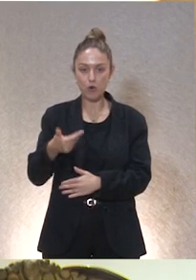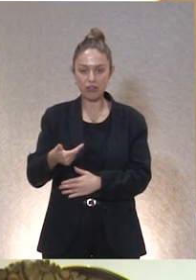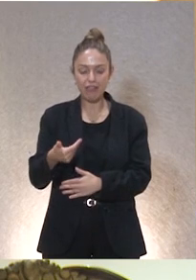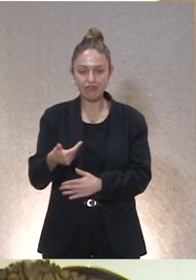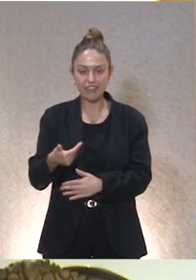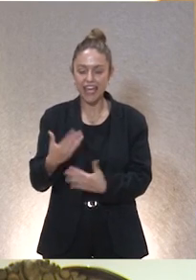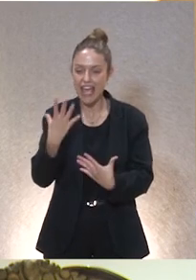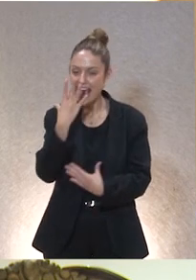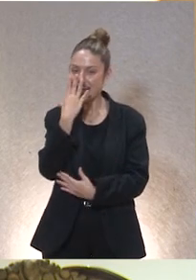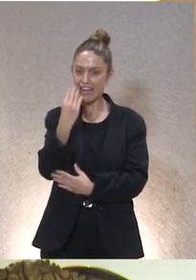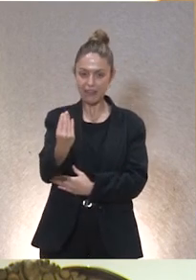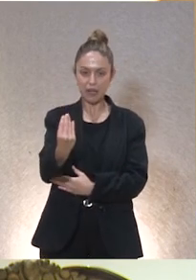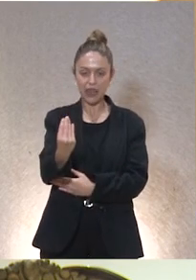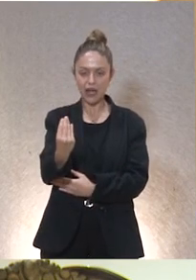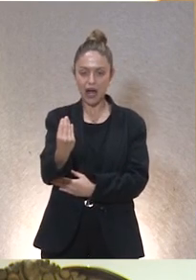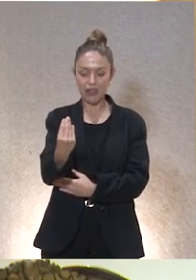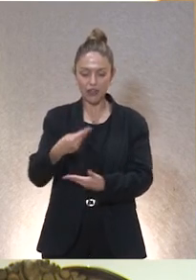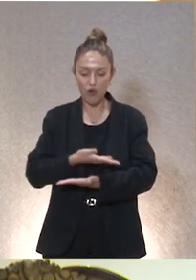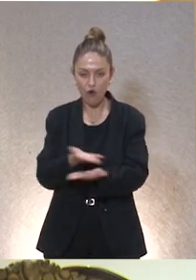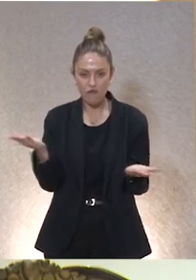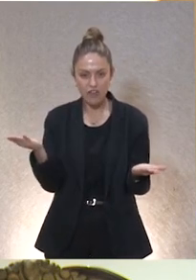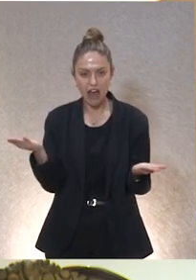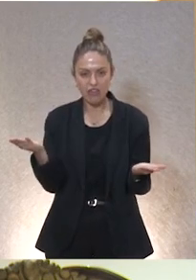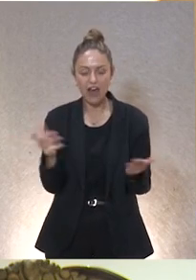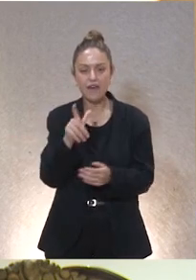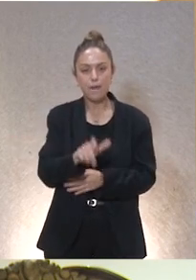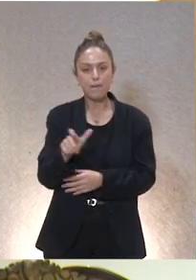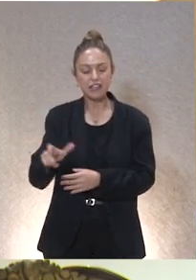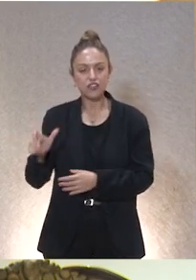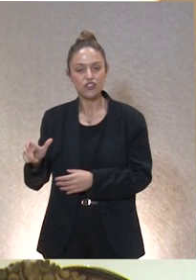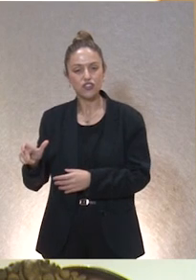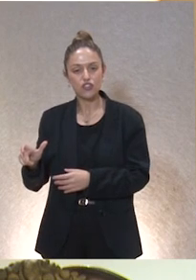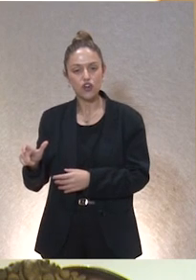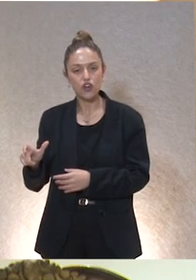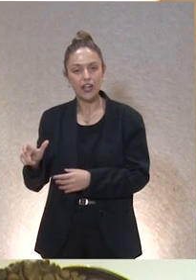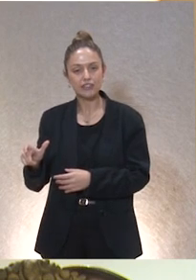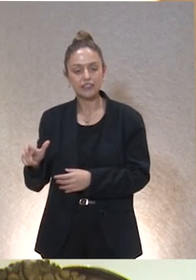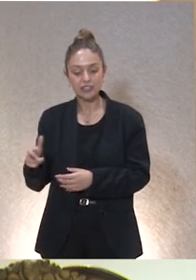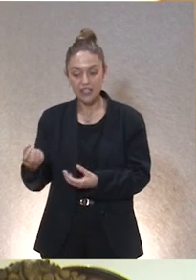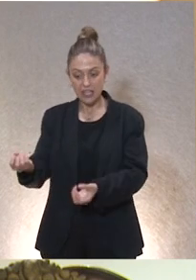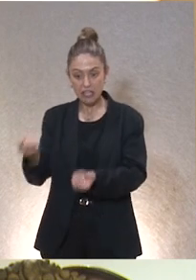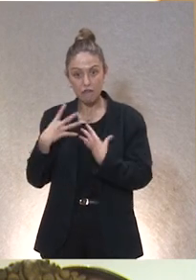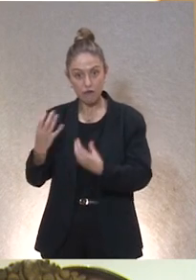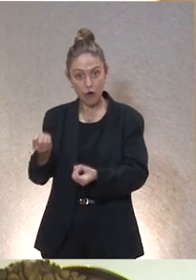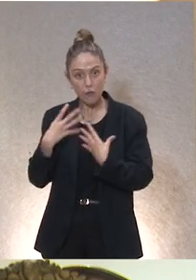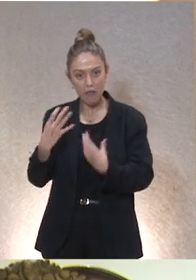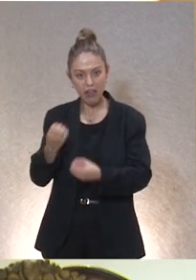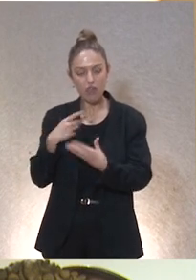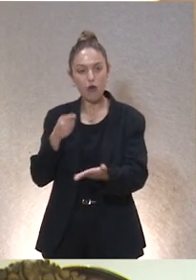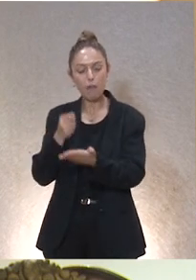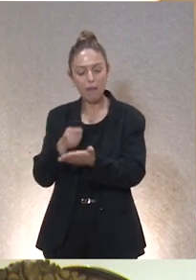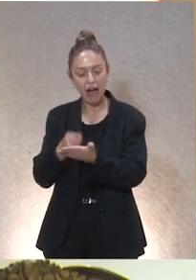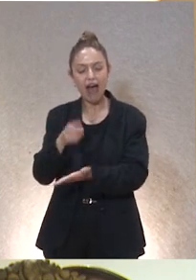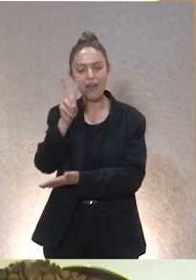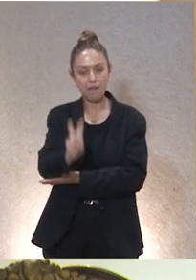credibilidad que nace de la confianza de ciudadanos dispuestos a pagar por una información que le sirva que merezca